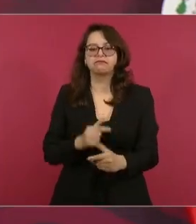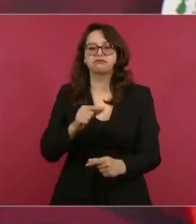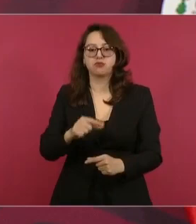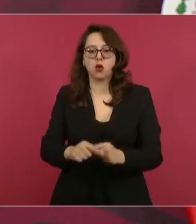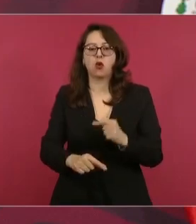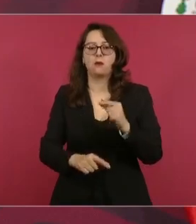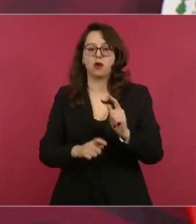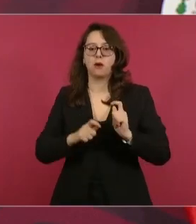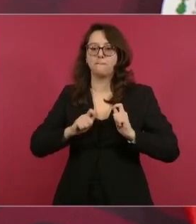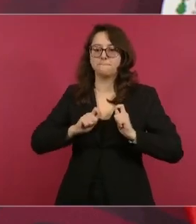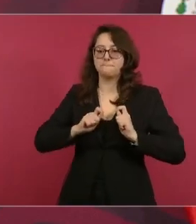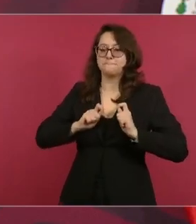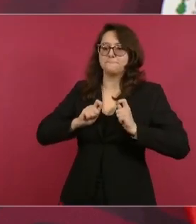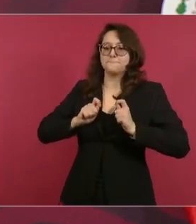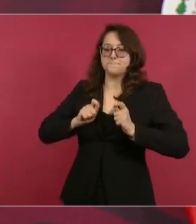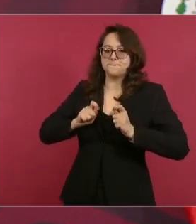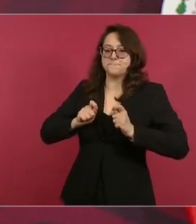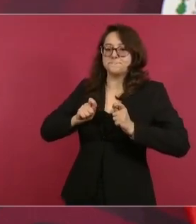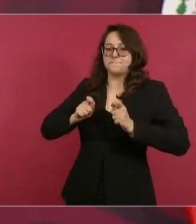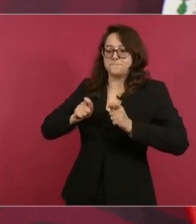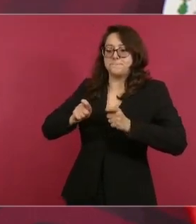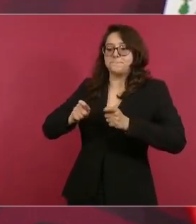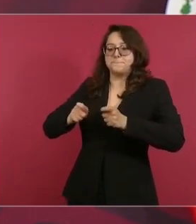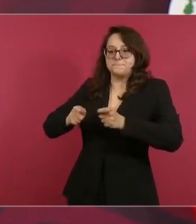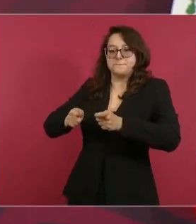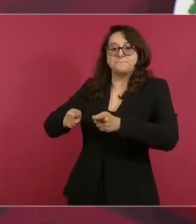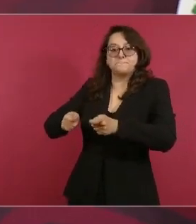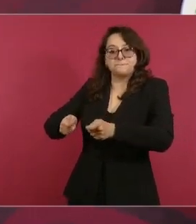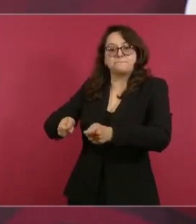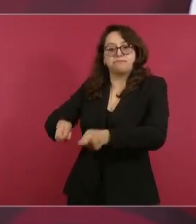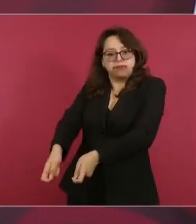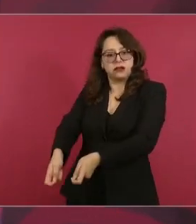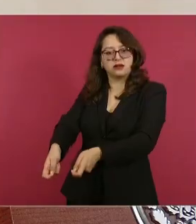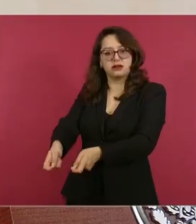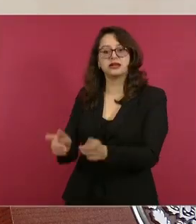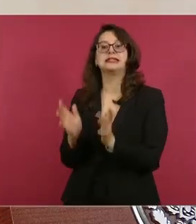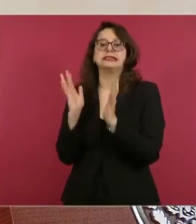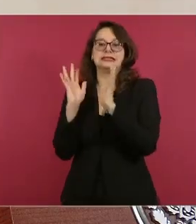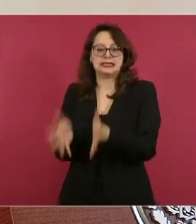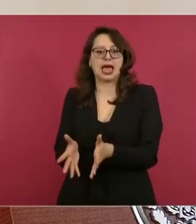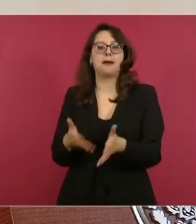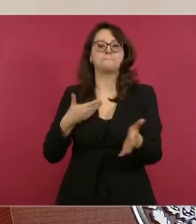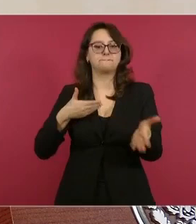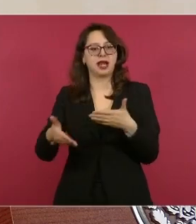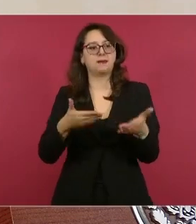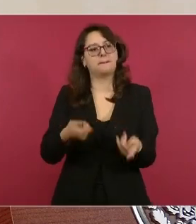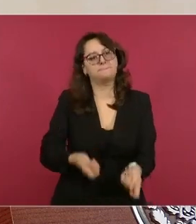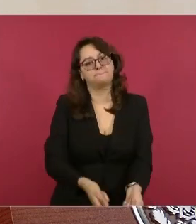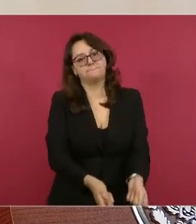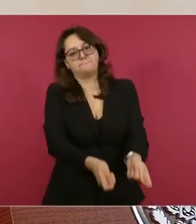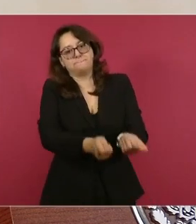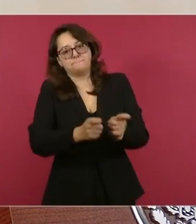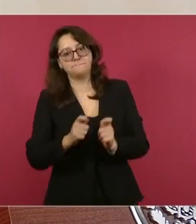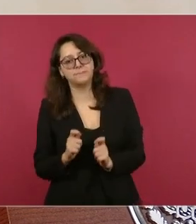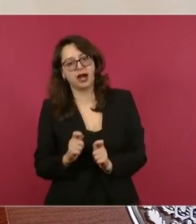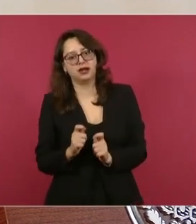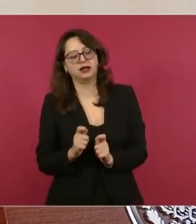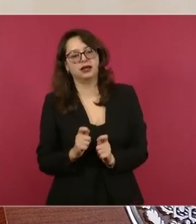Sí. Hasta que ahora ya son los panameños los